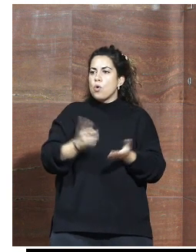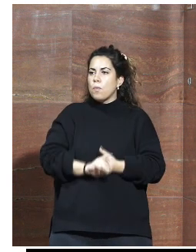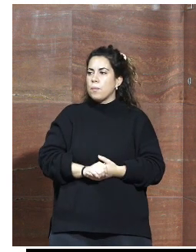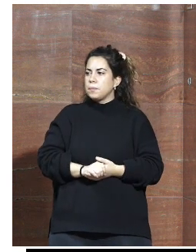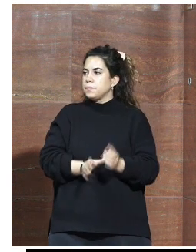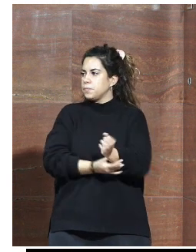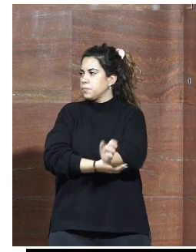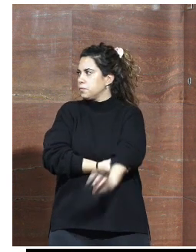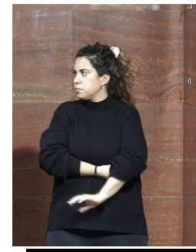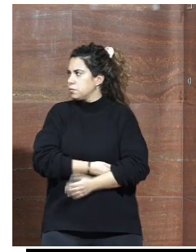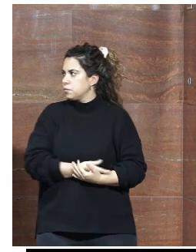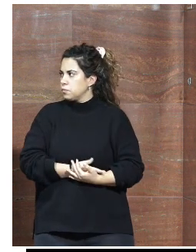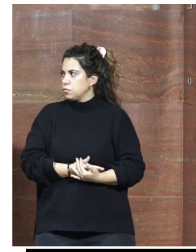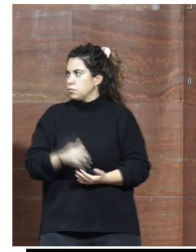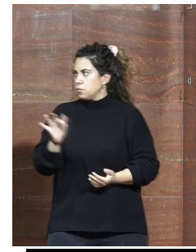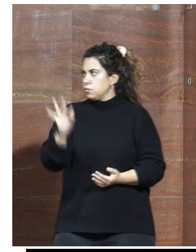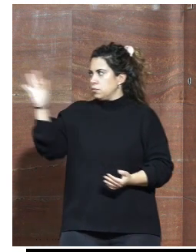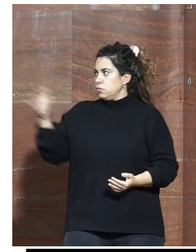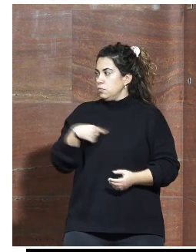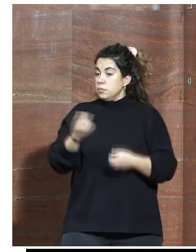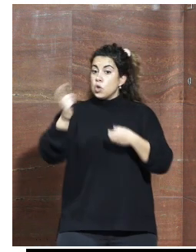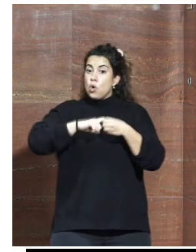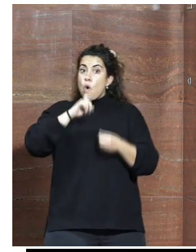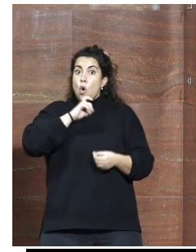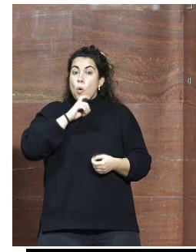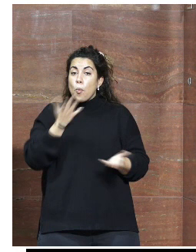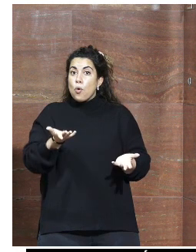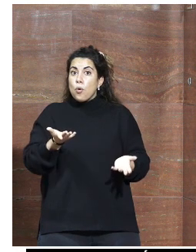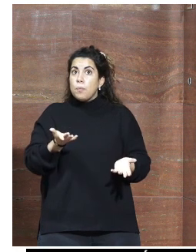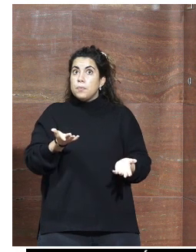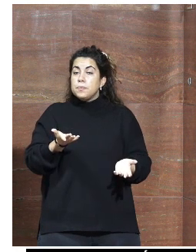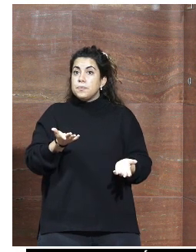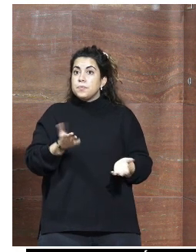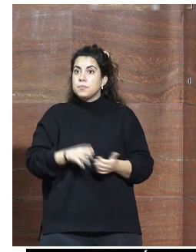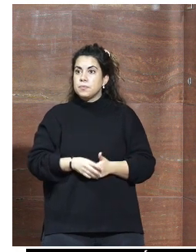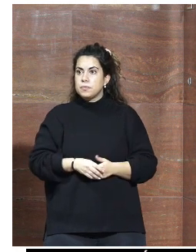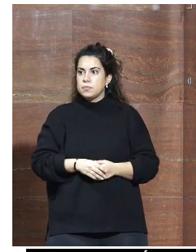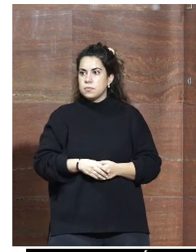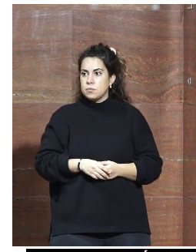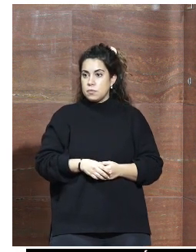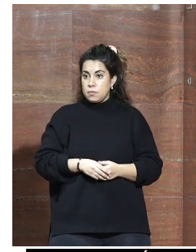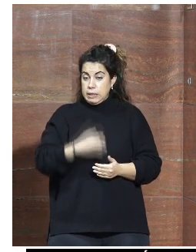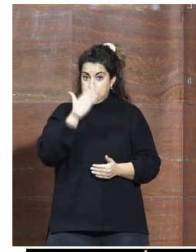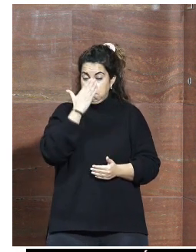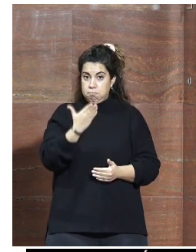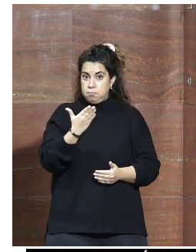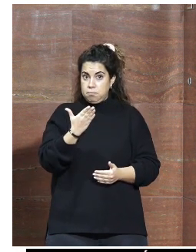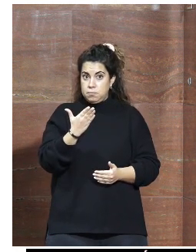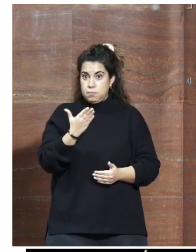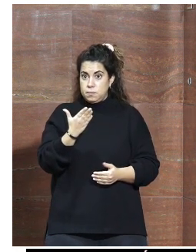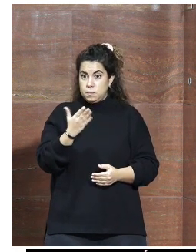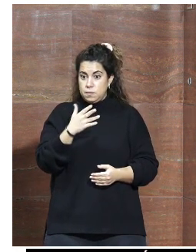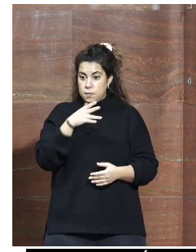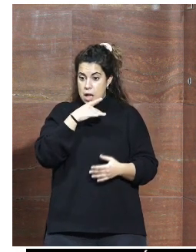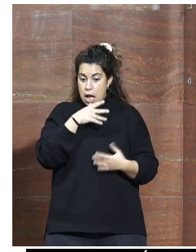Adelante, Álvaro. Adelante. ¿Cómo intervienen? Pues es una… realmente ahora mismo es algo que es